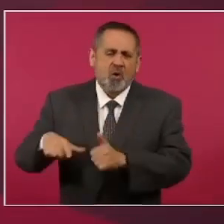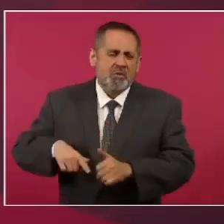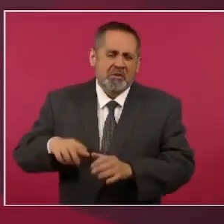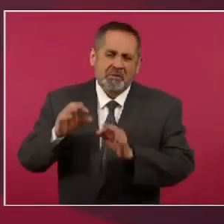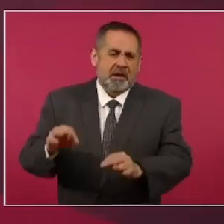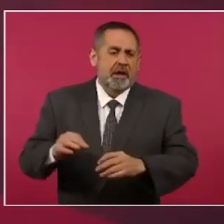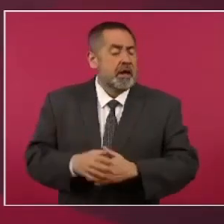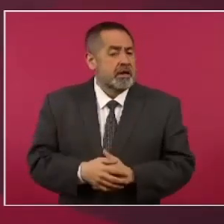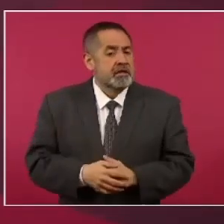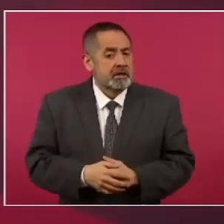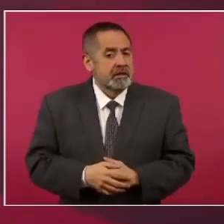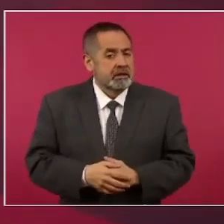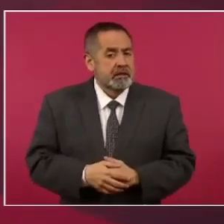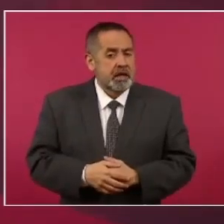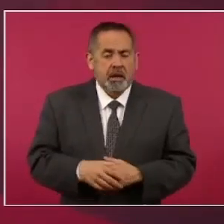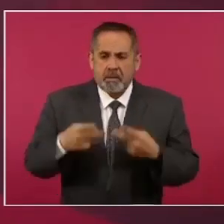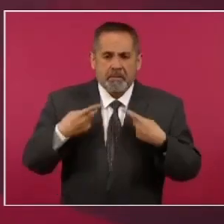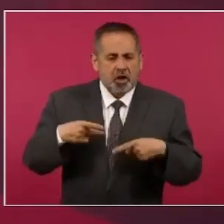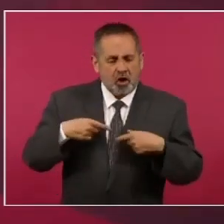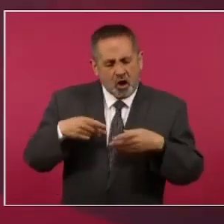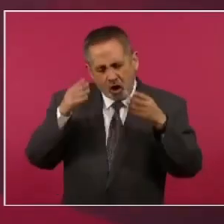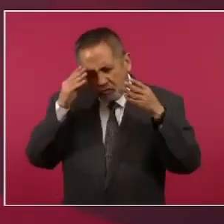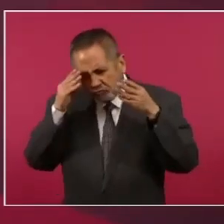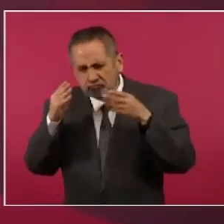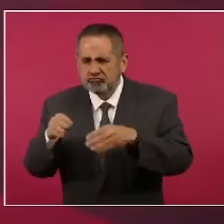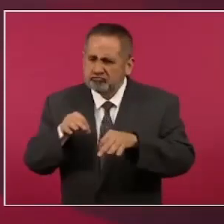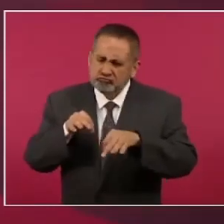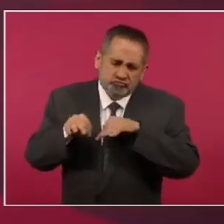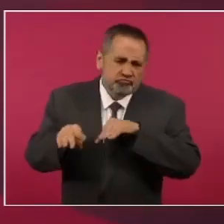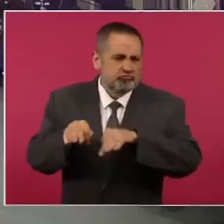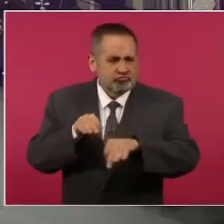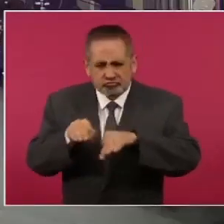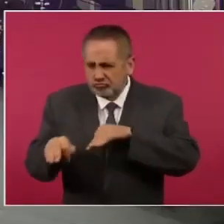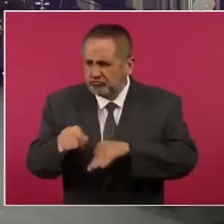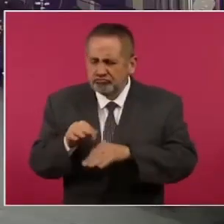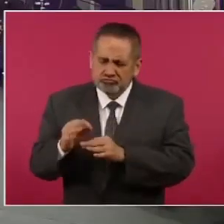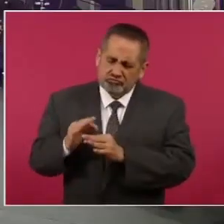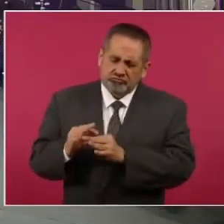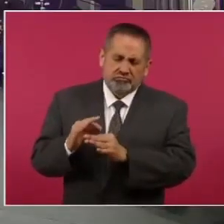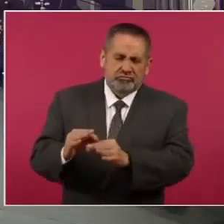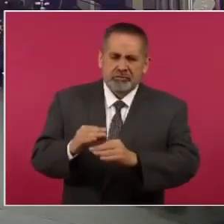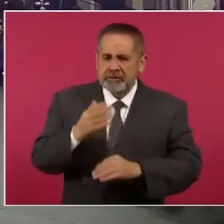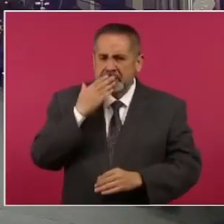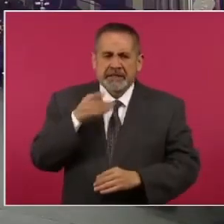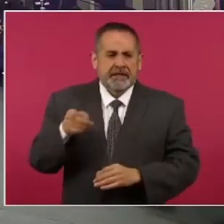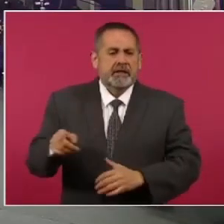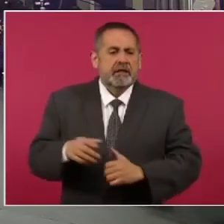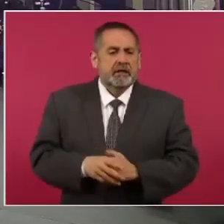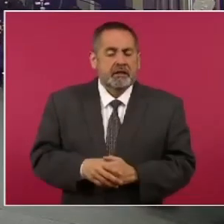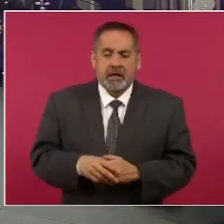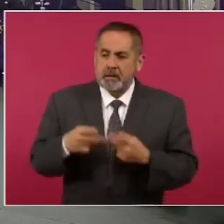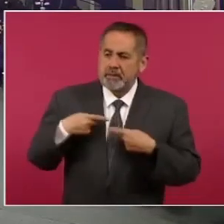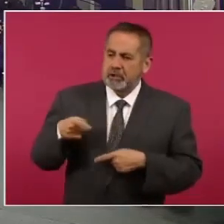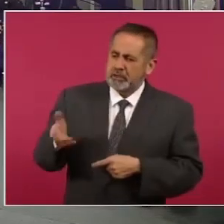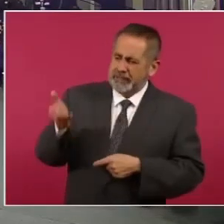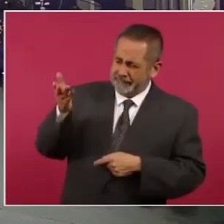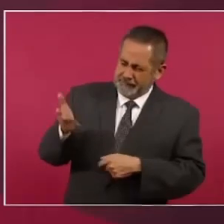una persona dedicada al trabajo, un hombre